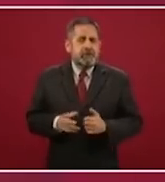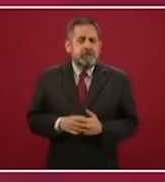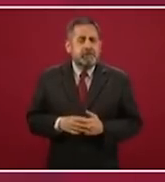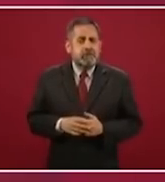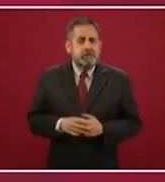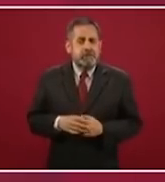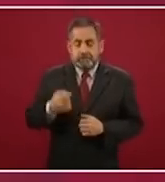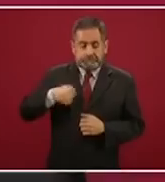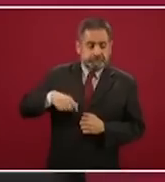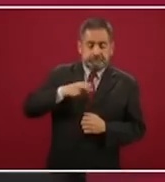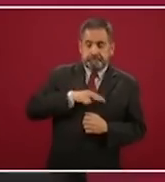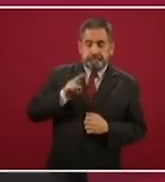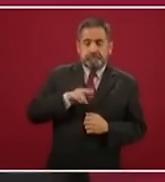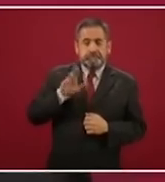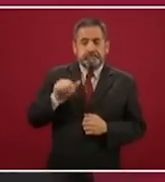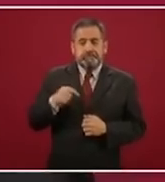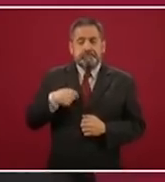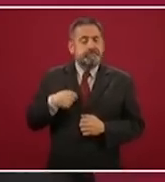nunca